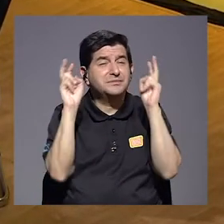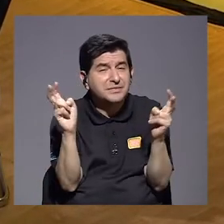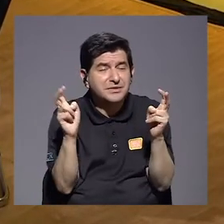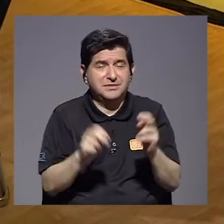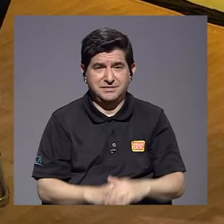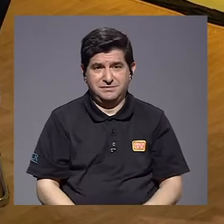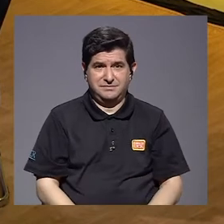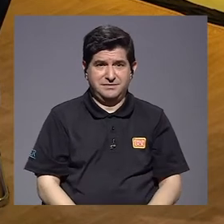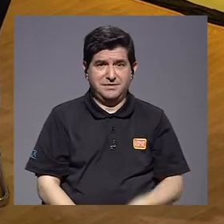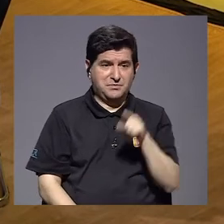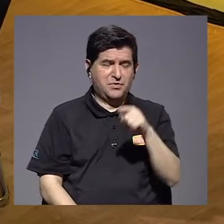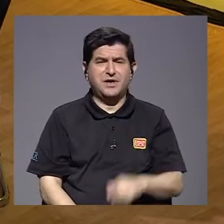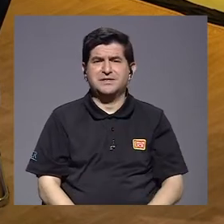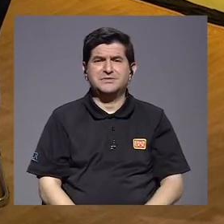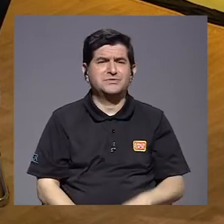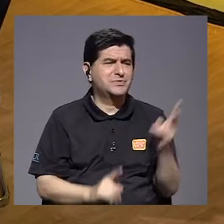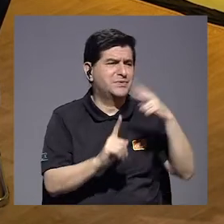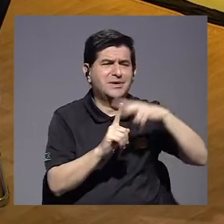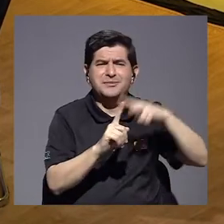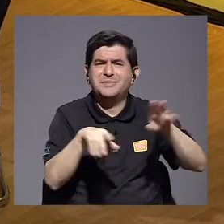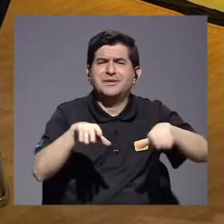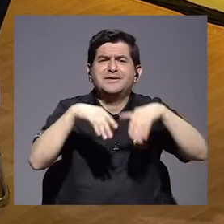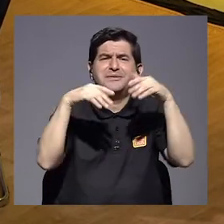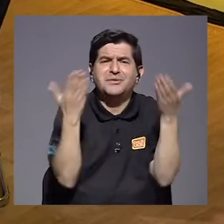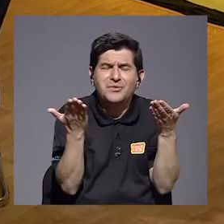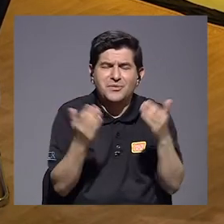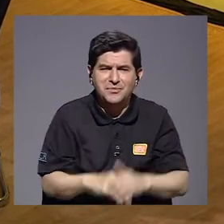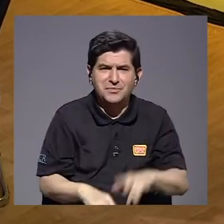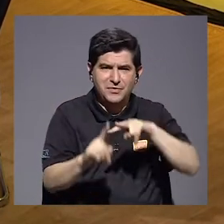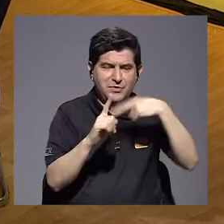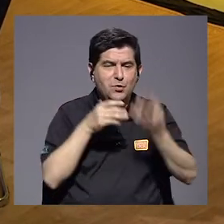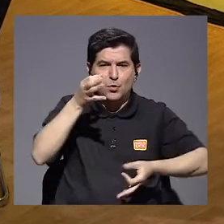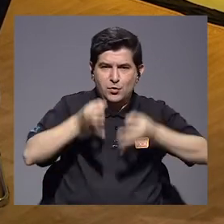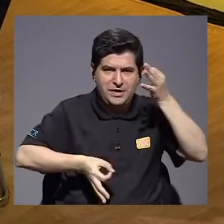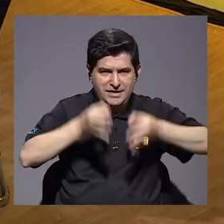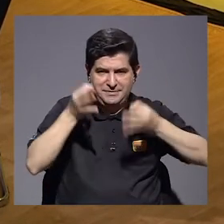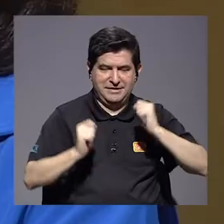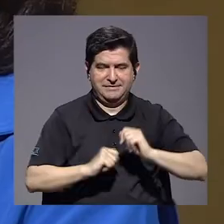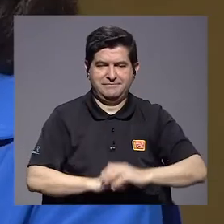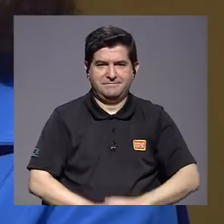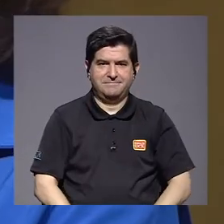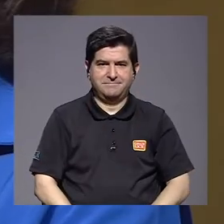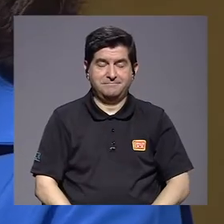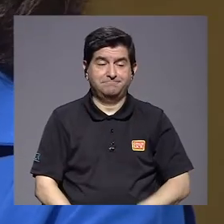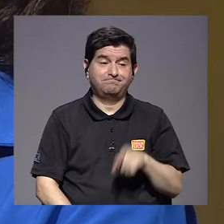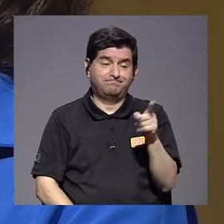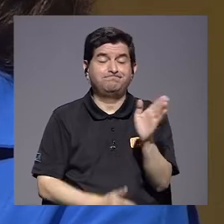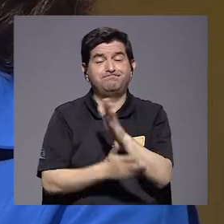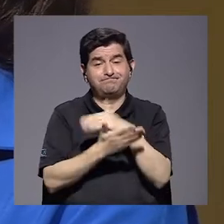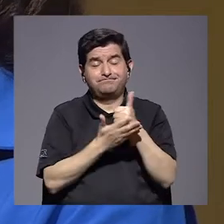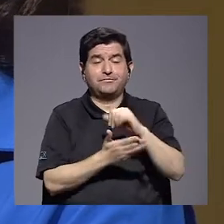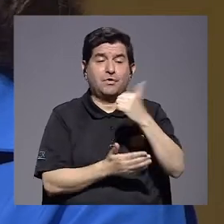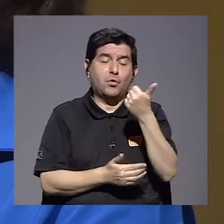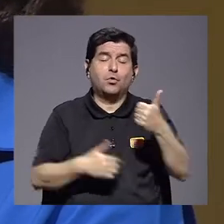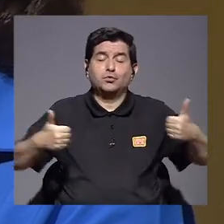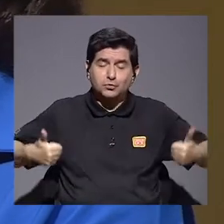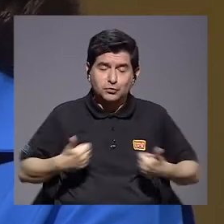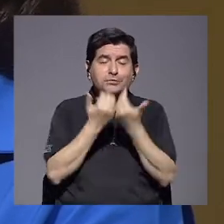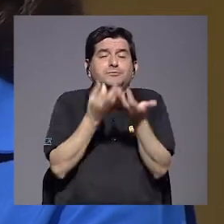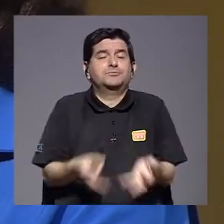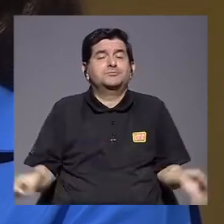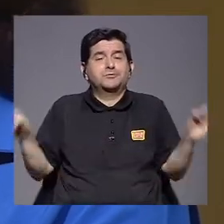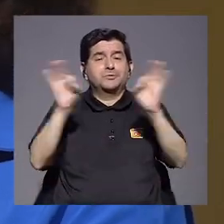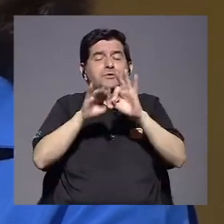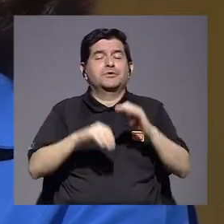tema es cómo lo instrumentalizamos desde el punto de vista jurídico. Y esto es parte de otro gran